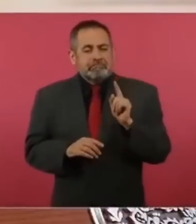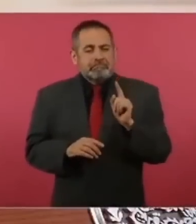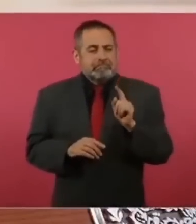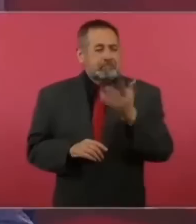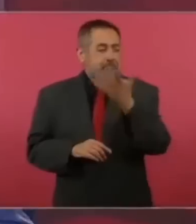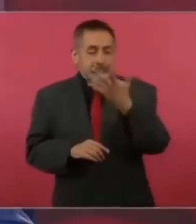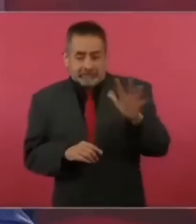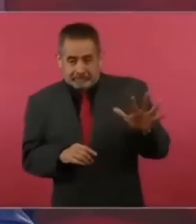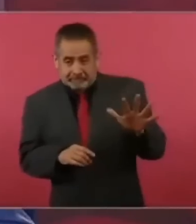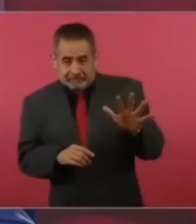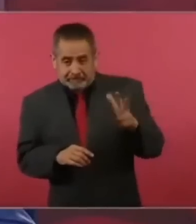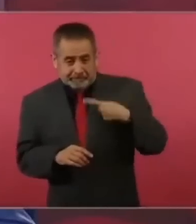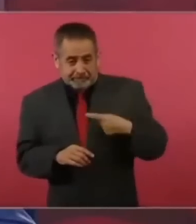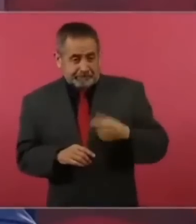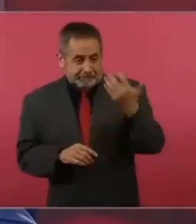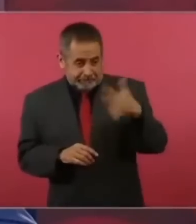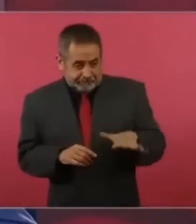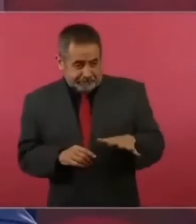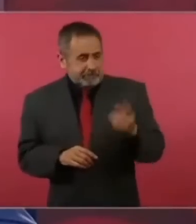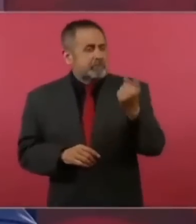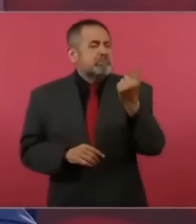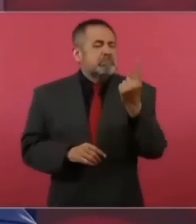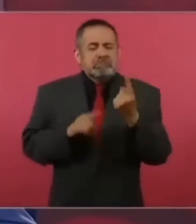de 10,